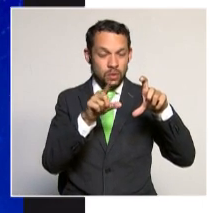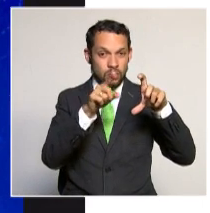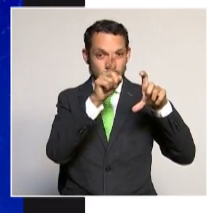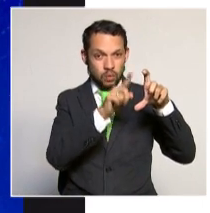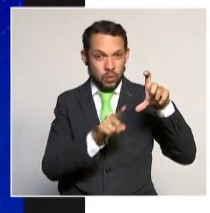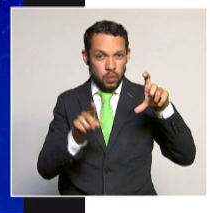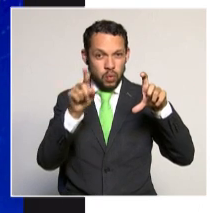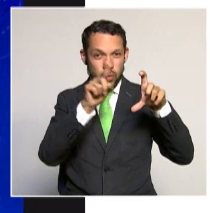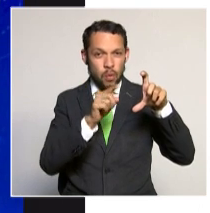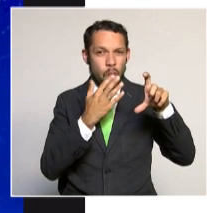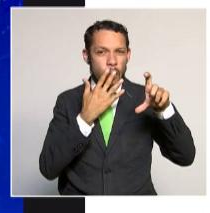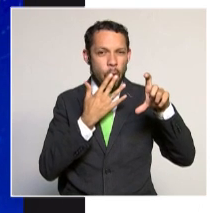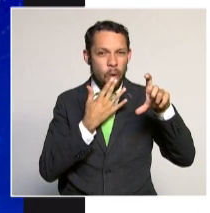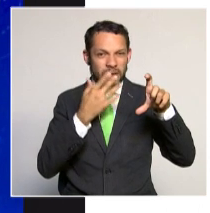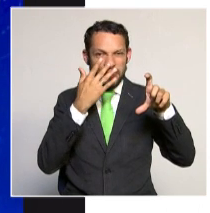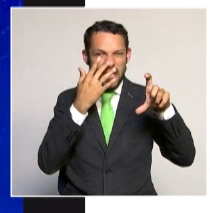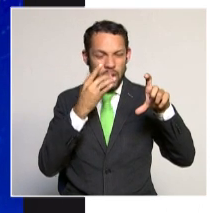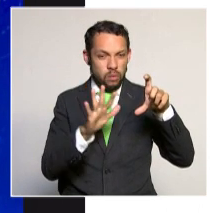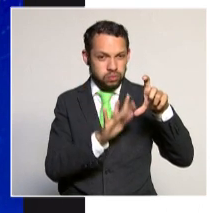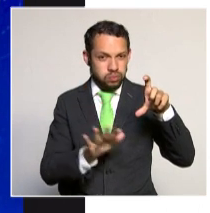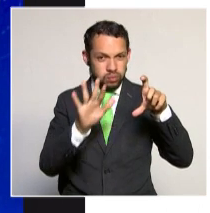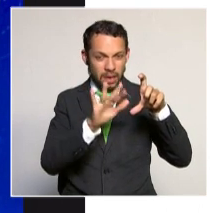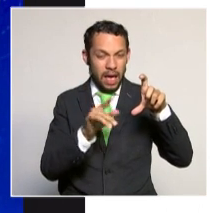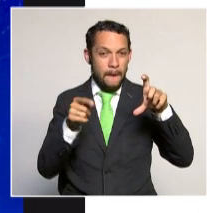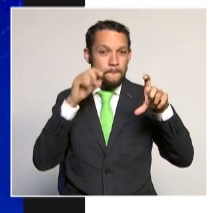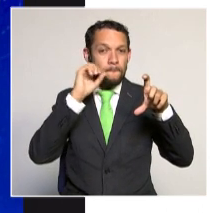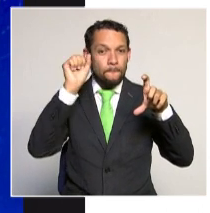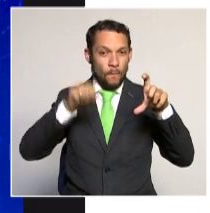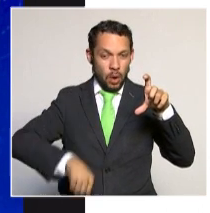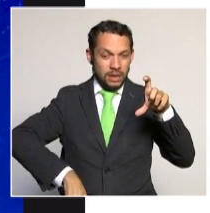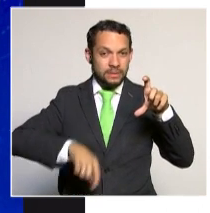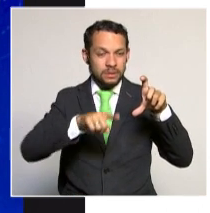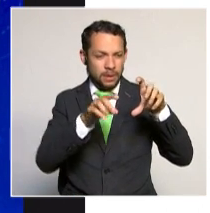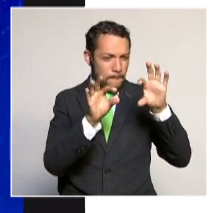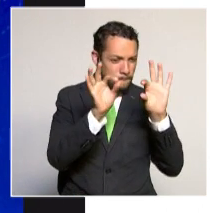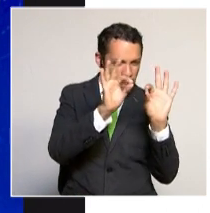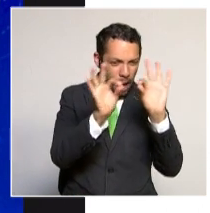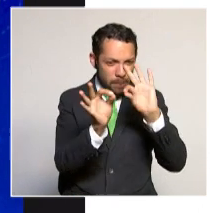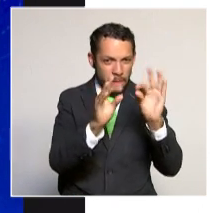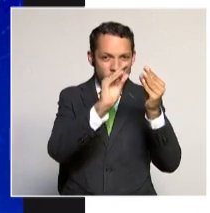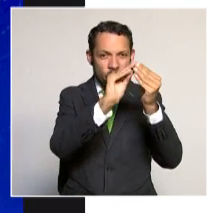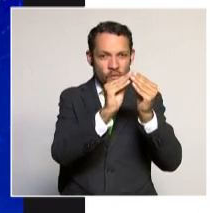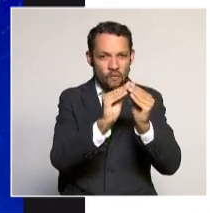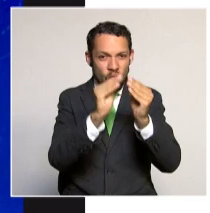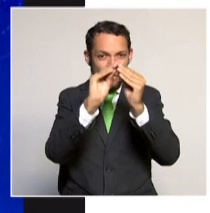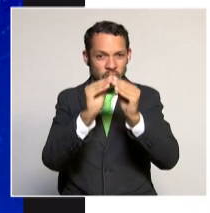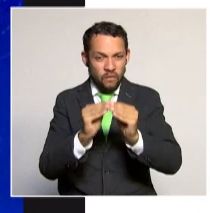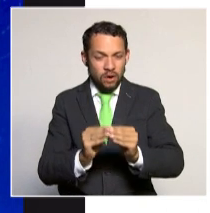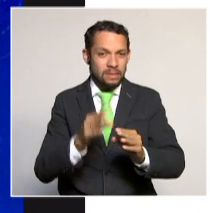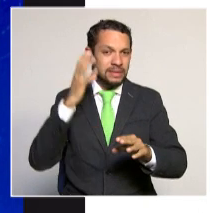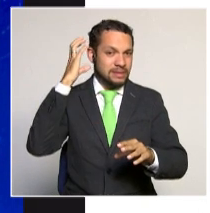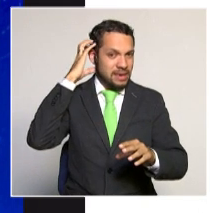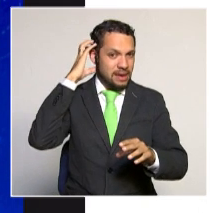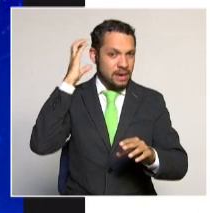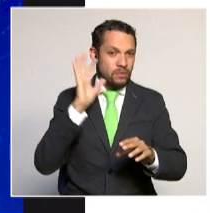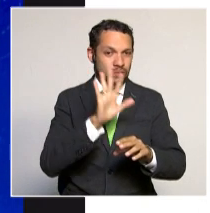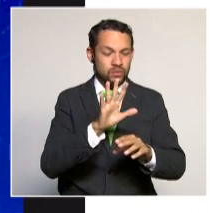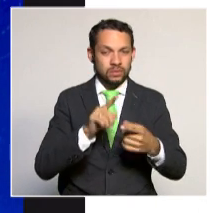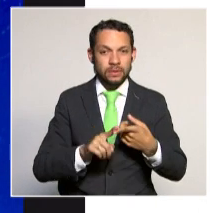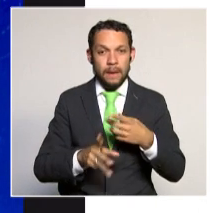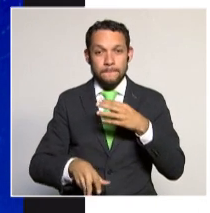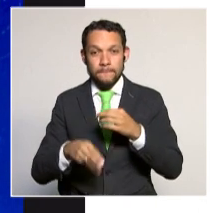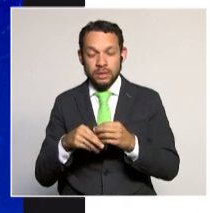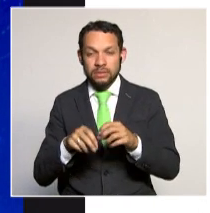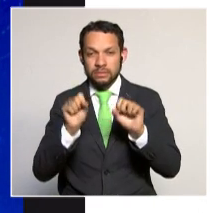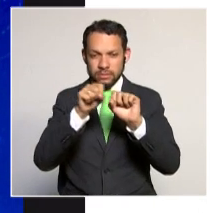simple, una tecnología que permite ver los detalles estructurales de ese cerebro. Ahora, miren